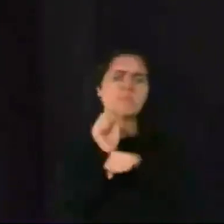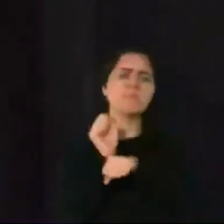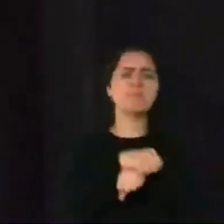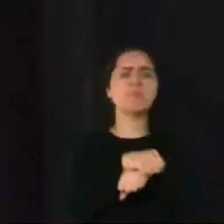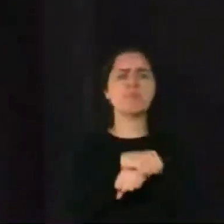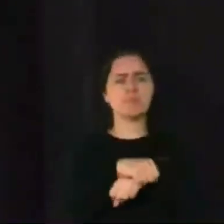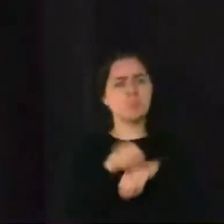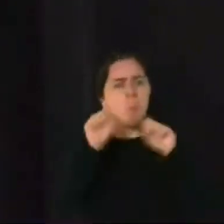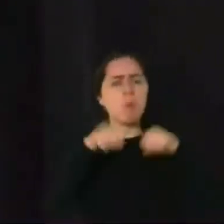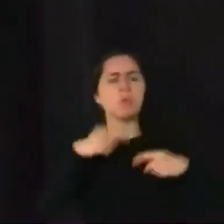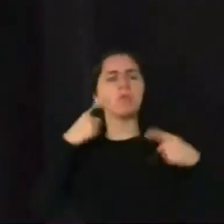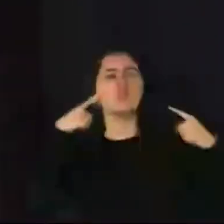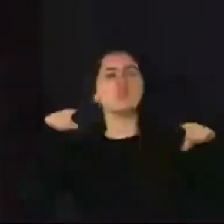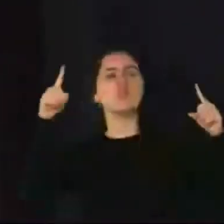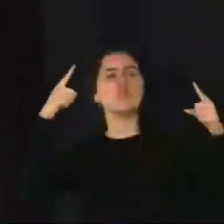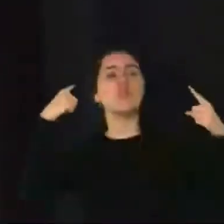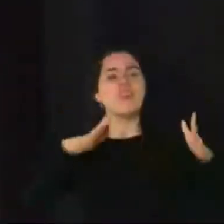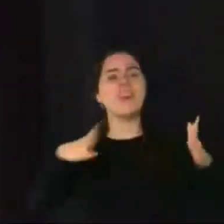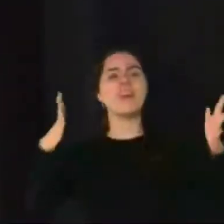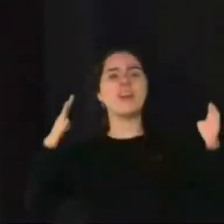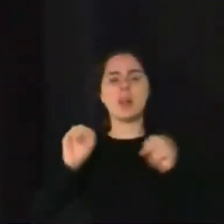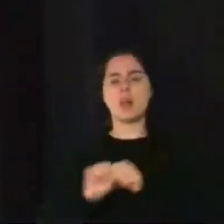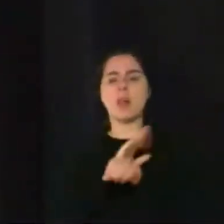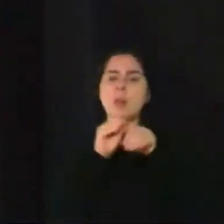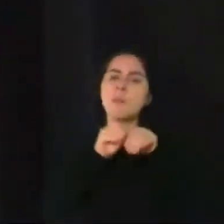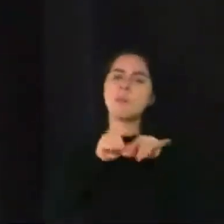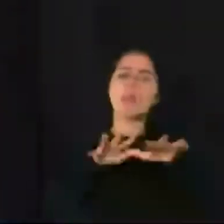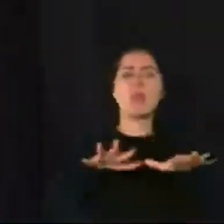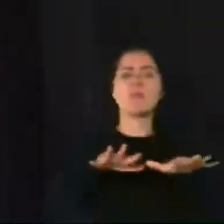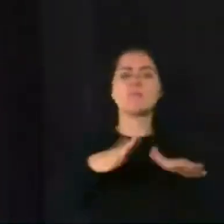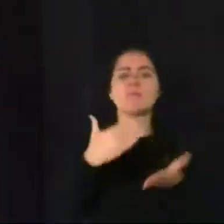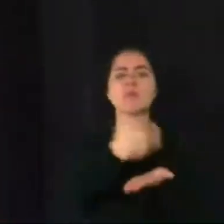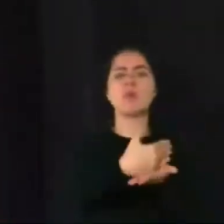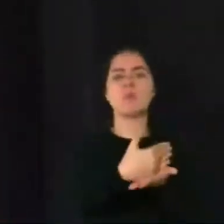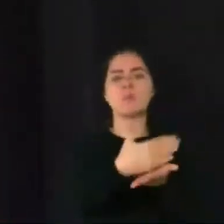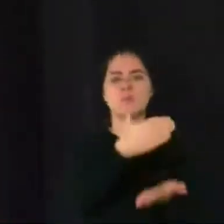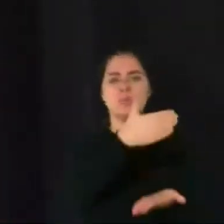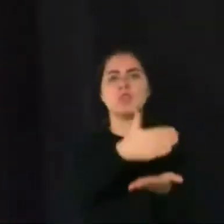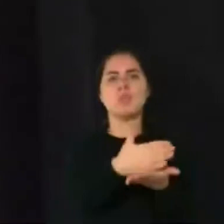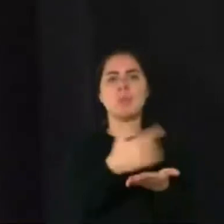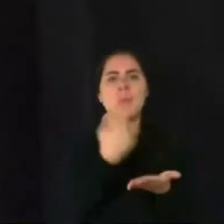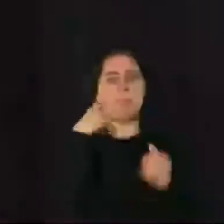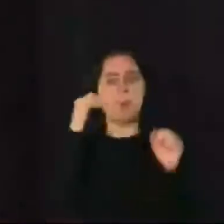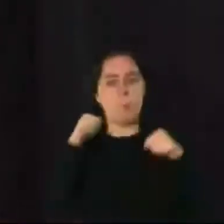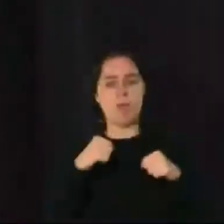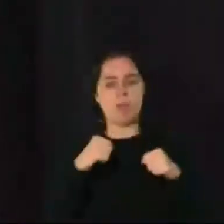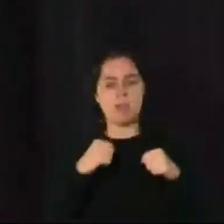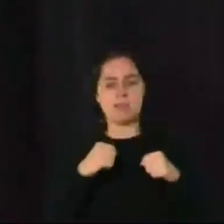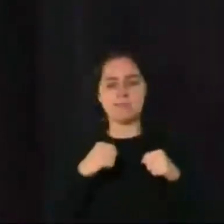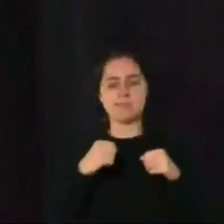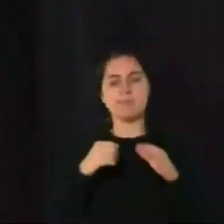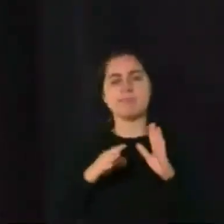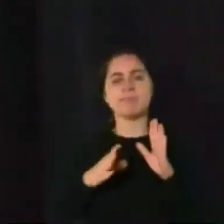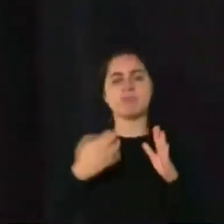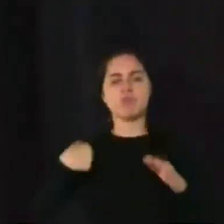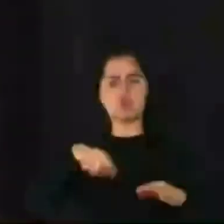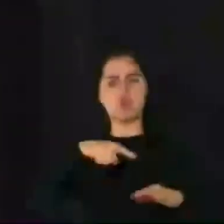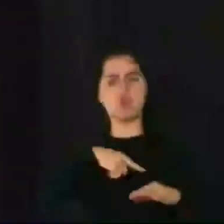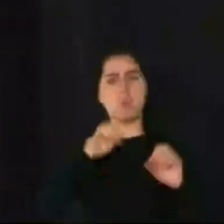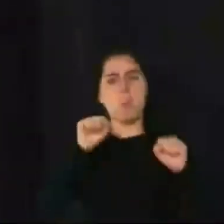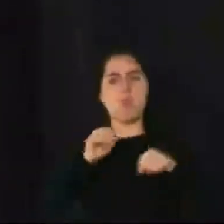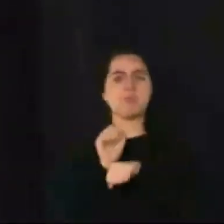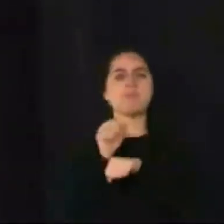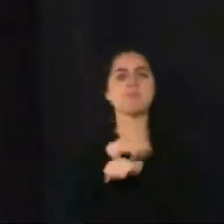podemos lograr detener el contagio, detener el crecimiento de esta pandemia. Yo sé que lo podemos